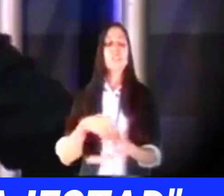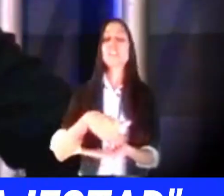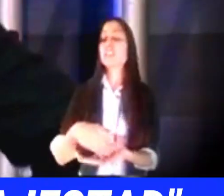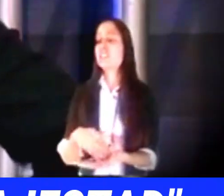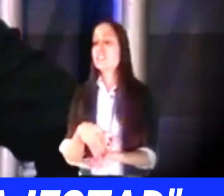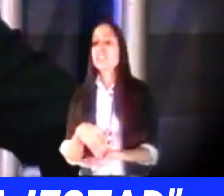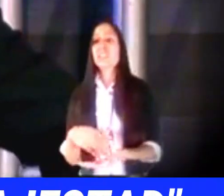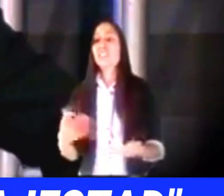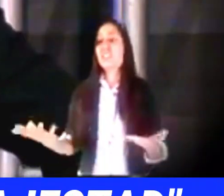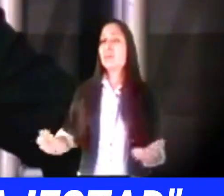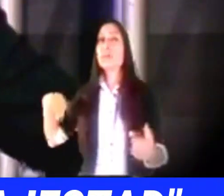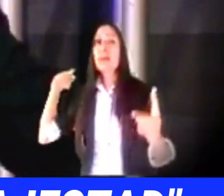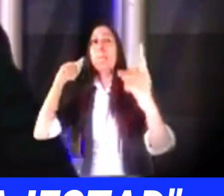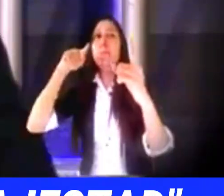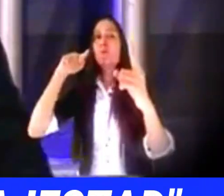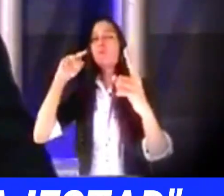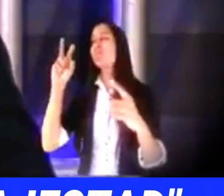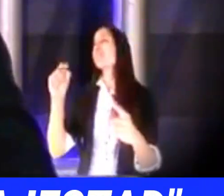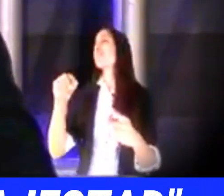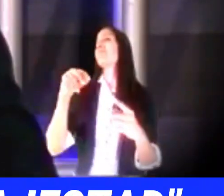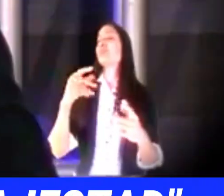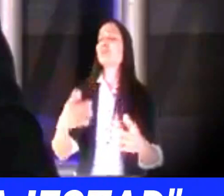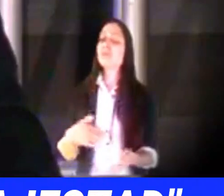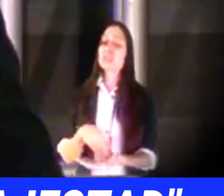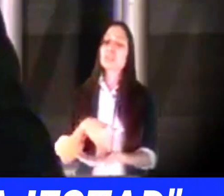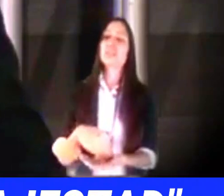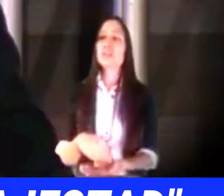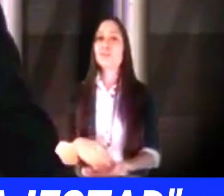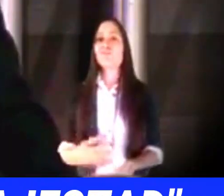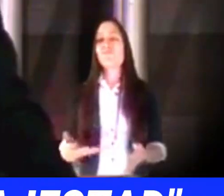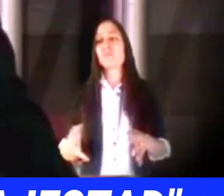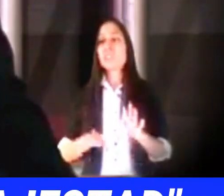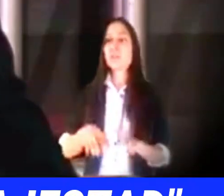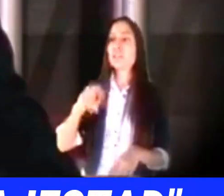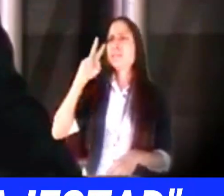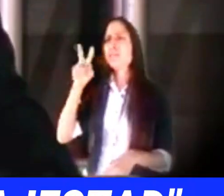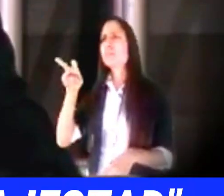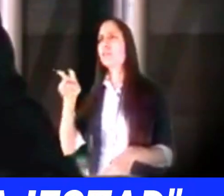avanzar. Y uno va viendo cómo muchos van perdiendo su heredad, y cómo van